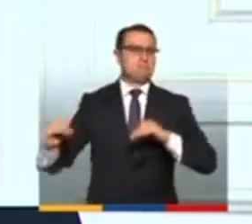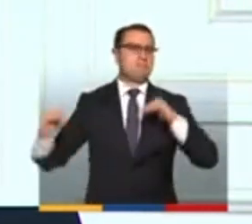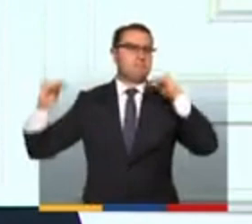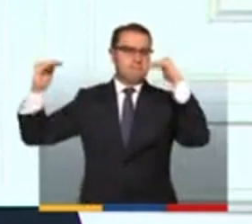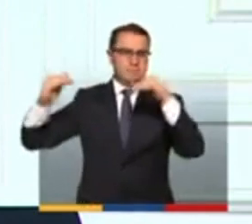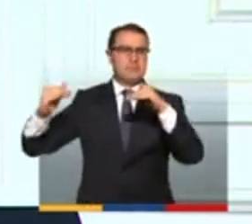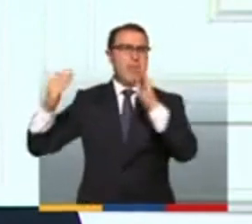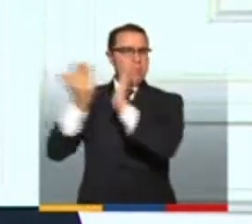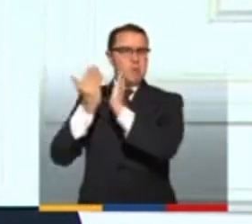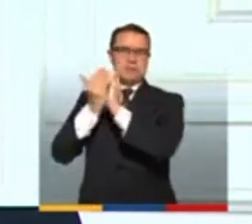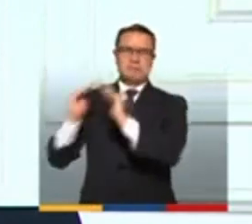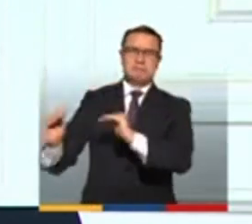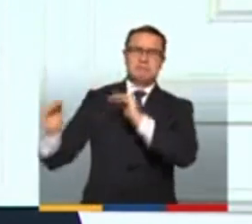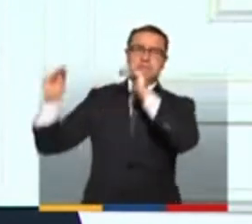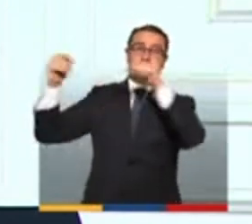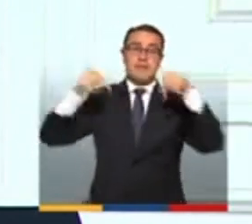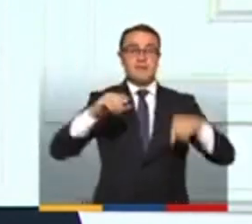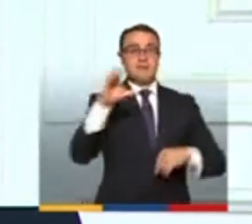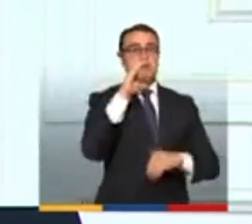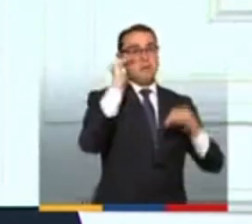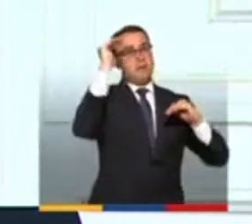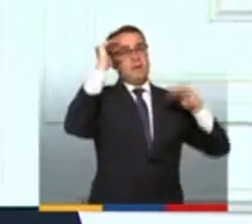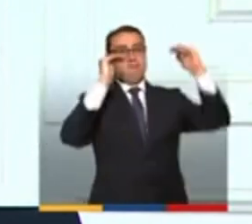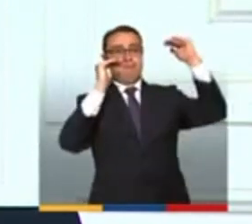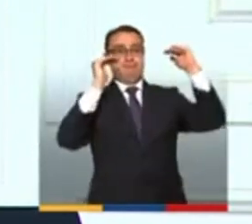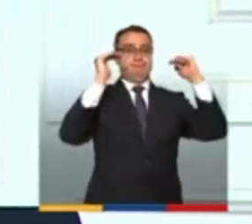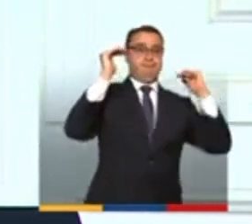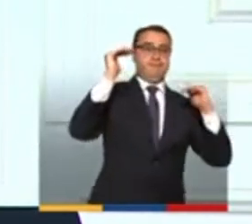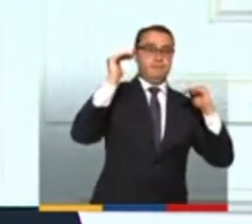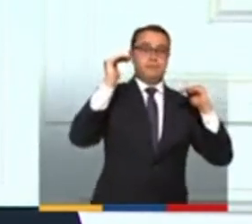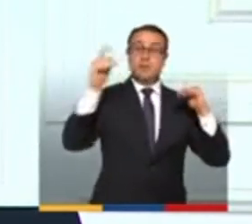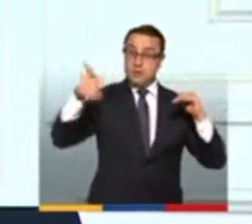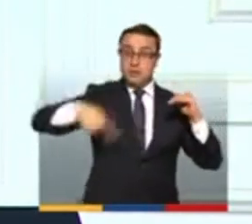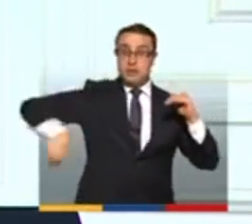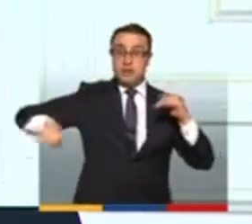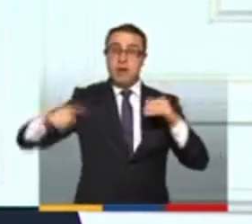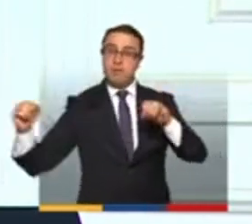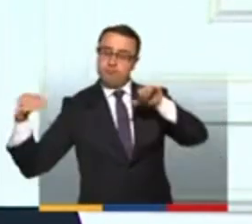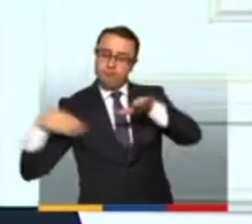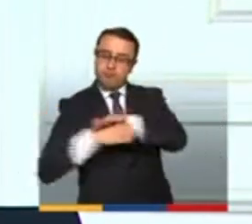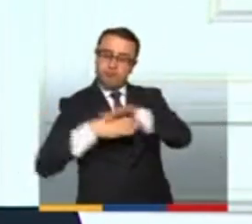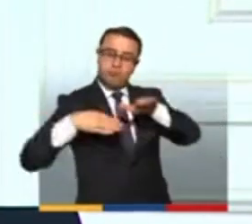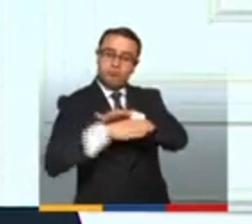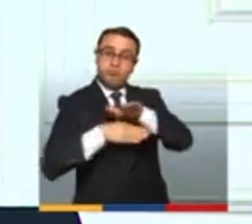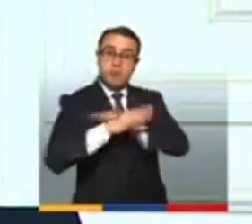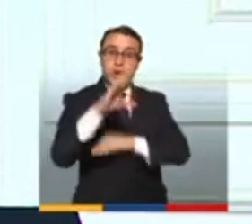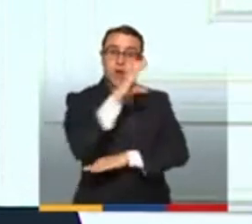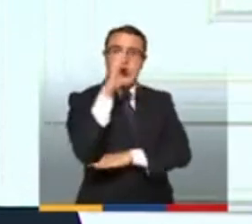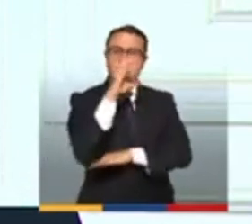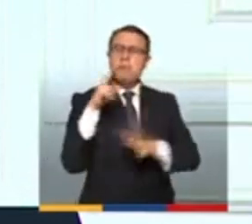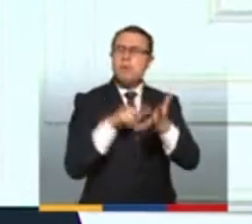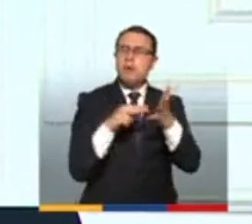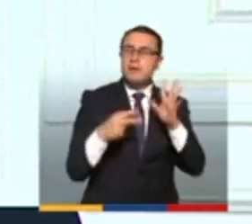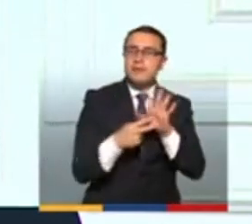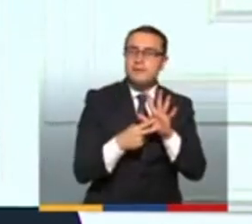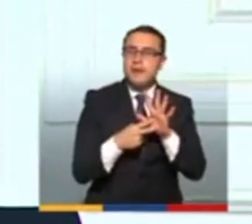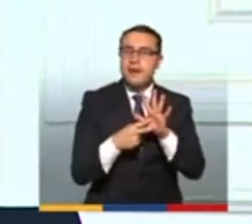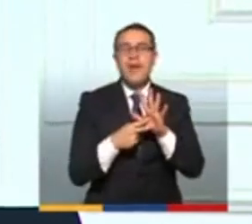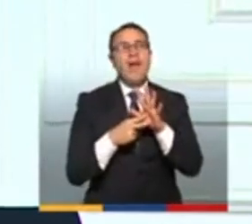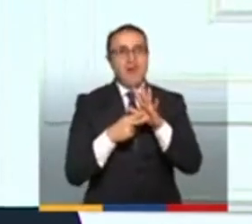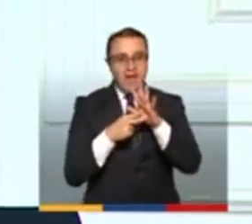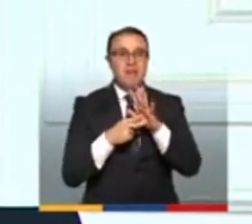para Colombia, esa fuerza laboral significa construcción de riqueza. Lo que hay